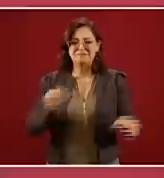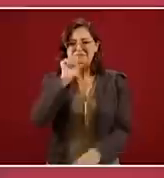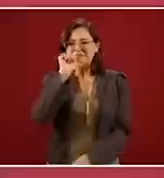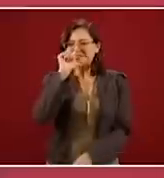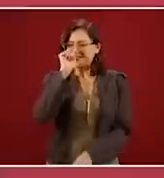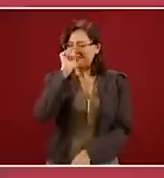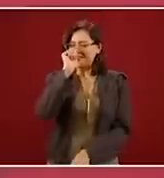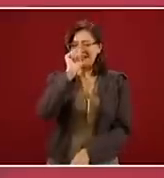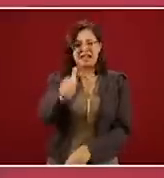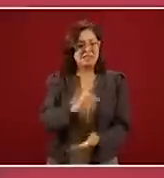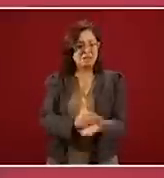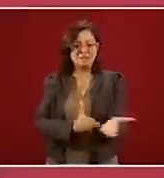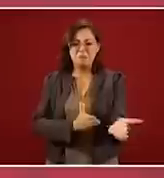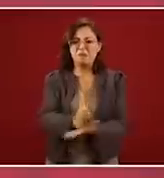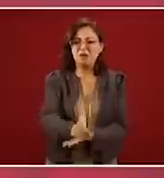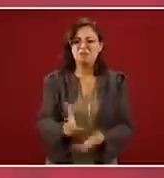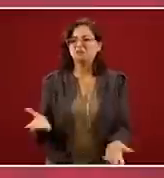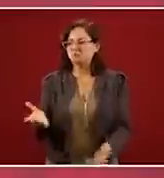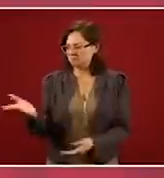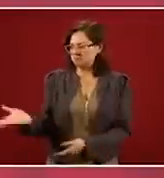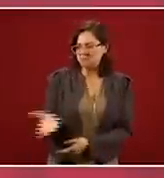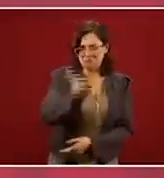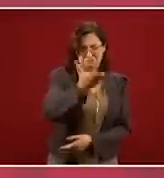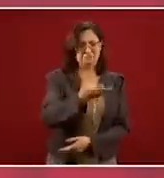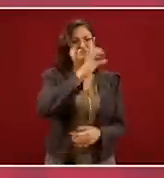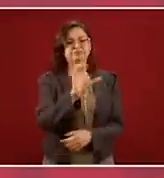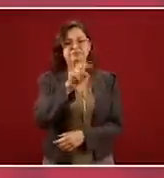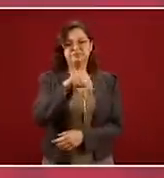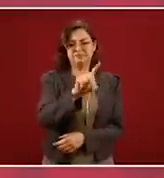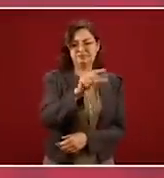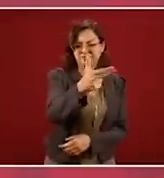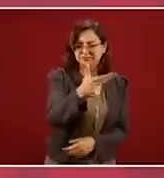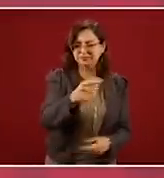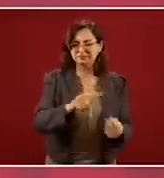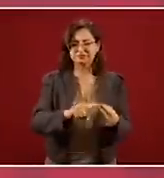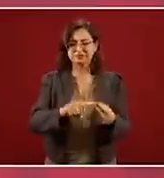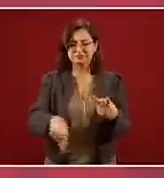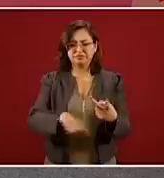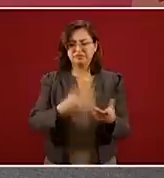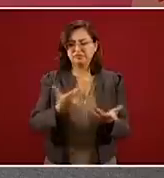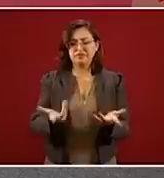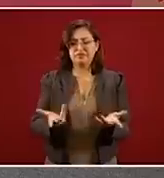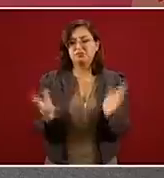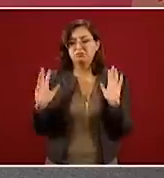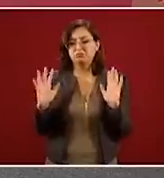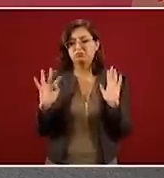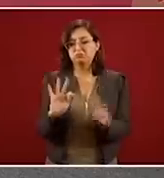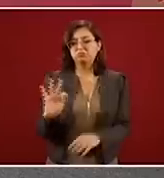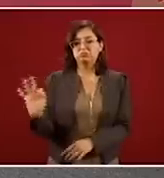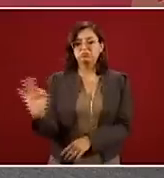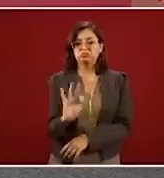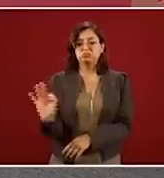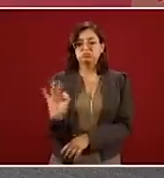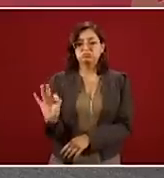Existe la Comisión de Derechos Humanos, ¿sí? Es probable, no